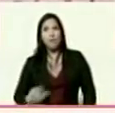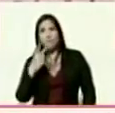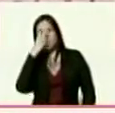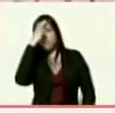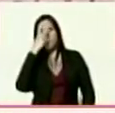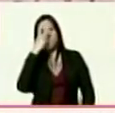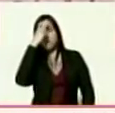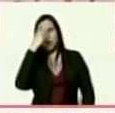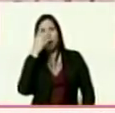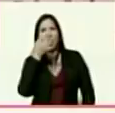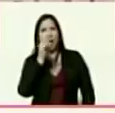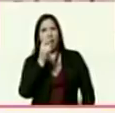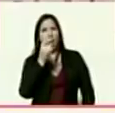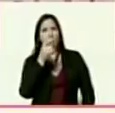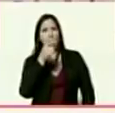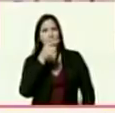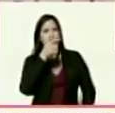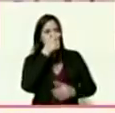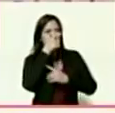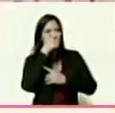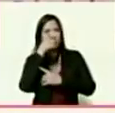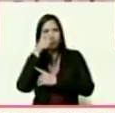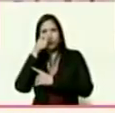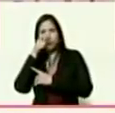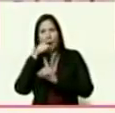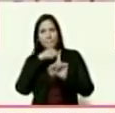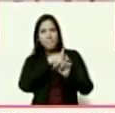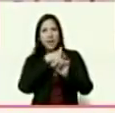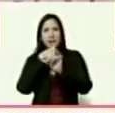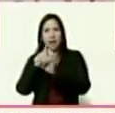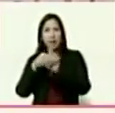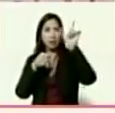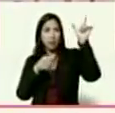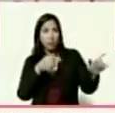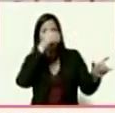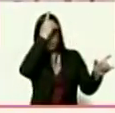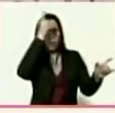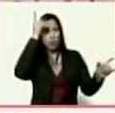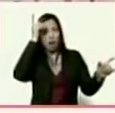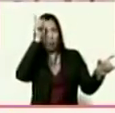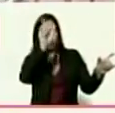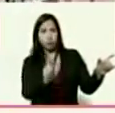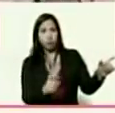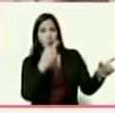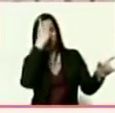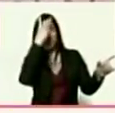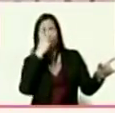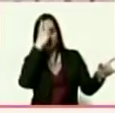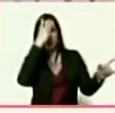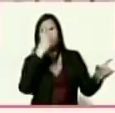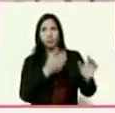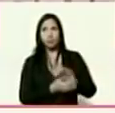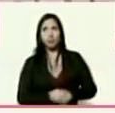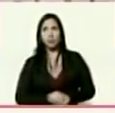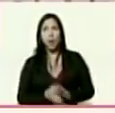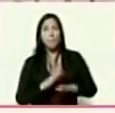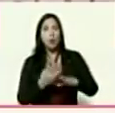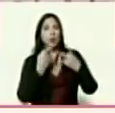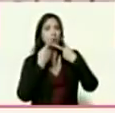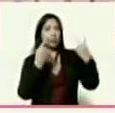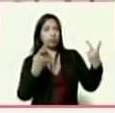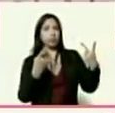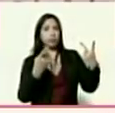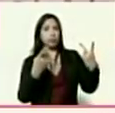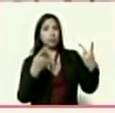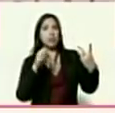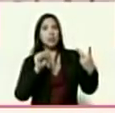son blanco de amenaza real y terrible, que lo pronunció el señor